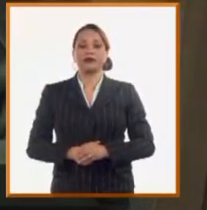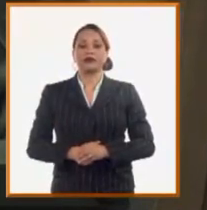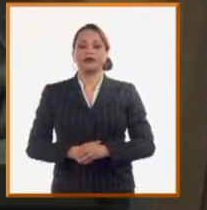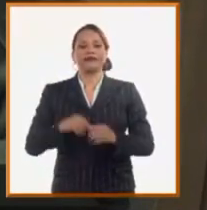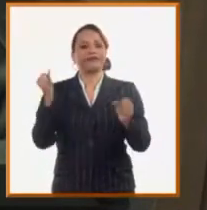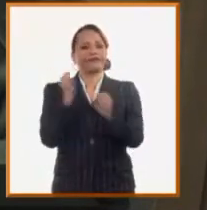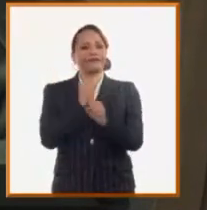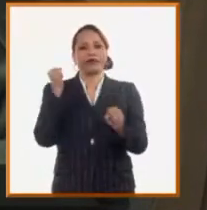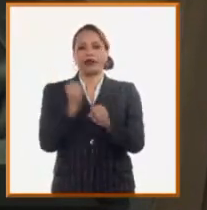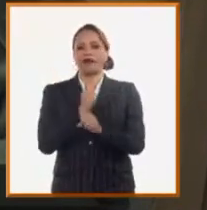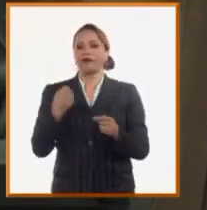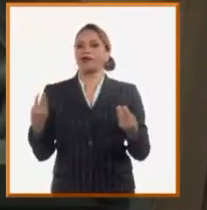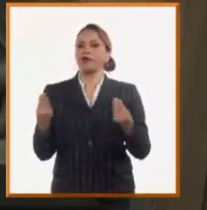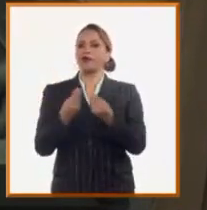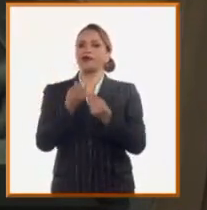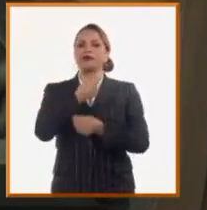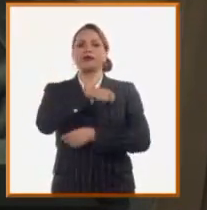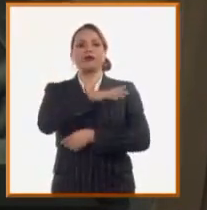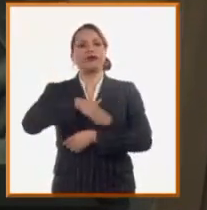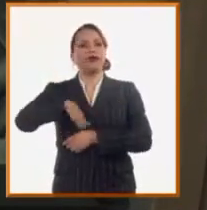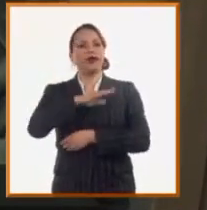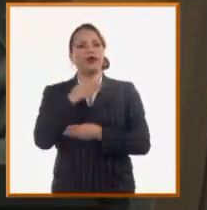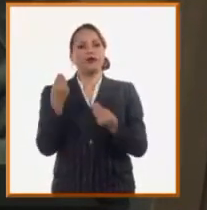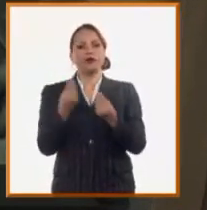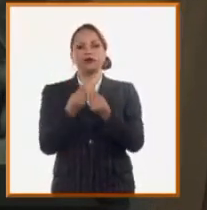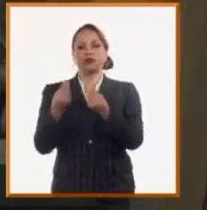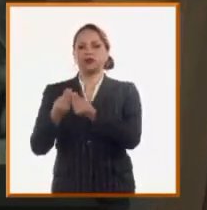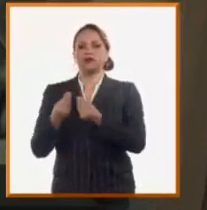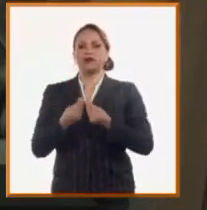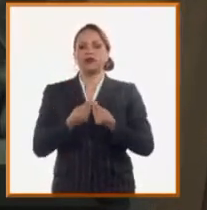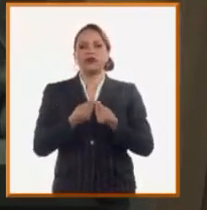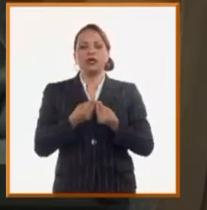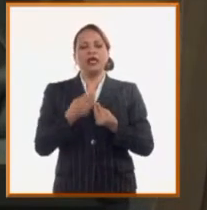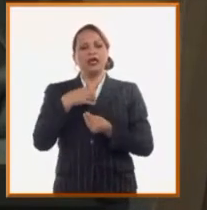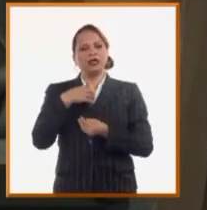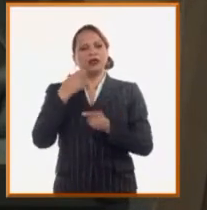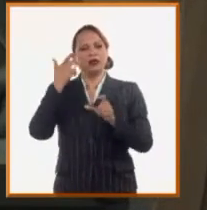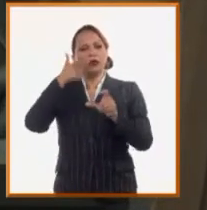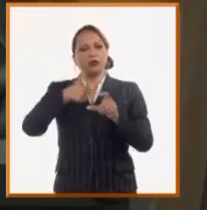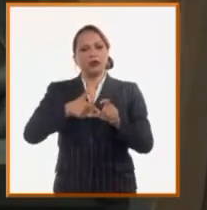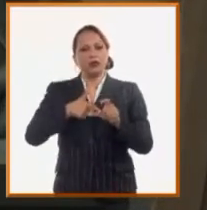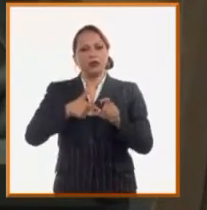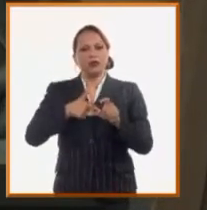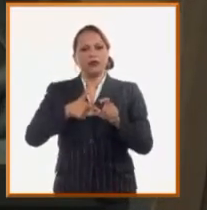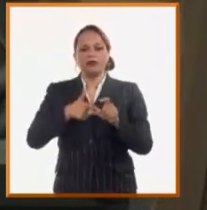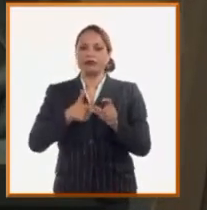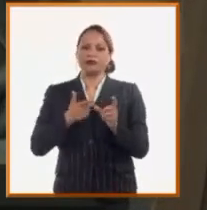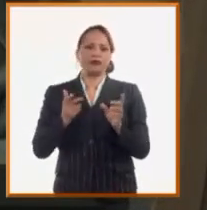Trabajando con la gente, y han tenido combustible para parar más tierra que los otros.